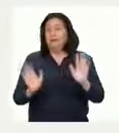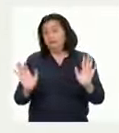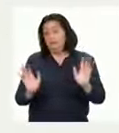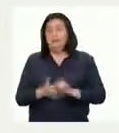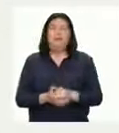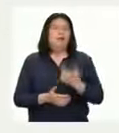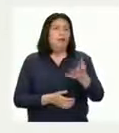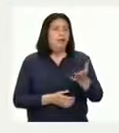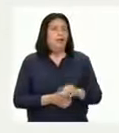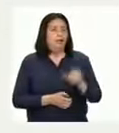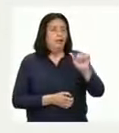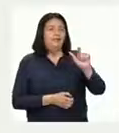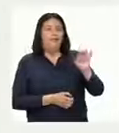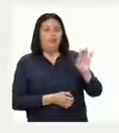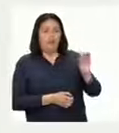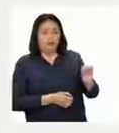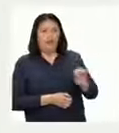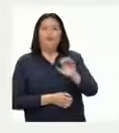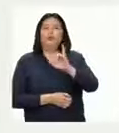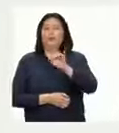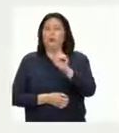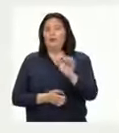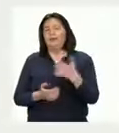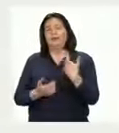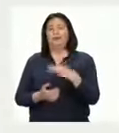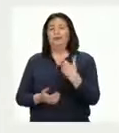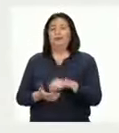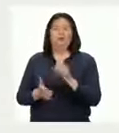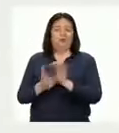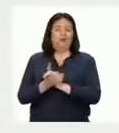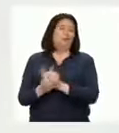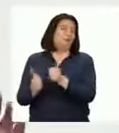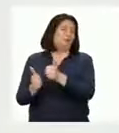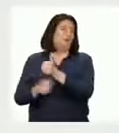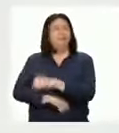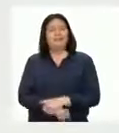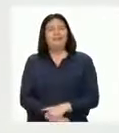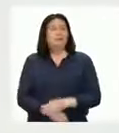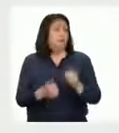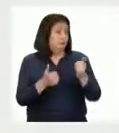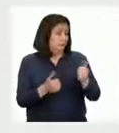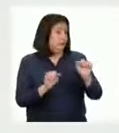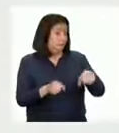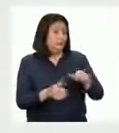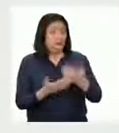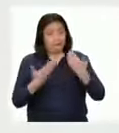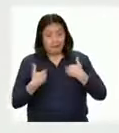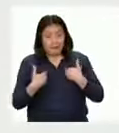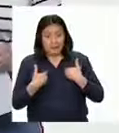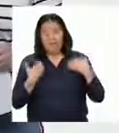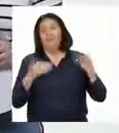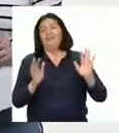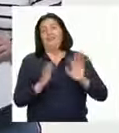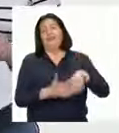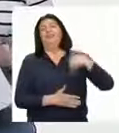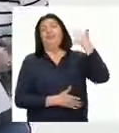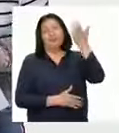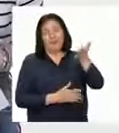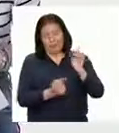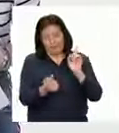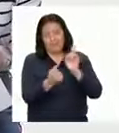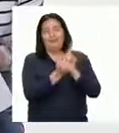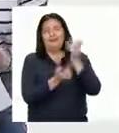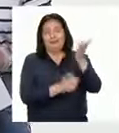claro, a Alberto y Julia. Lo máximo a nuestros amigos. Así es. Conmigo será hasta una